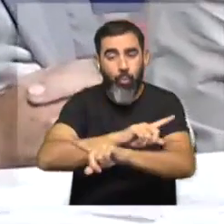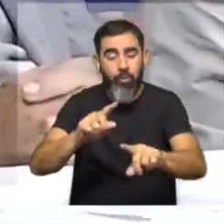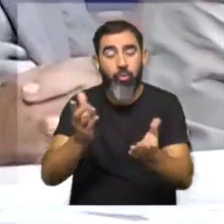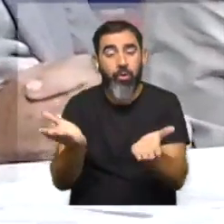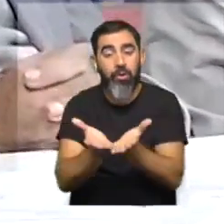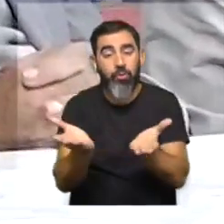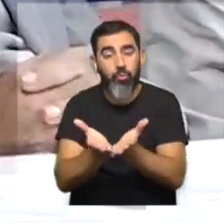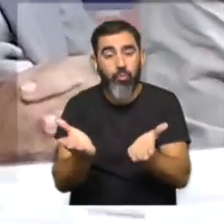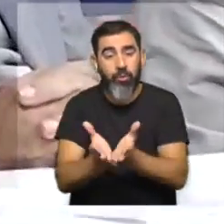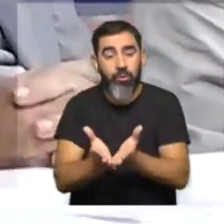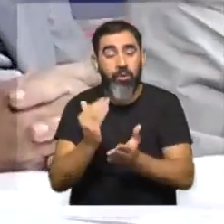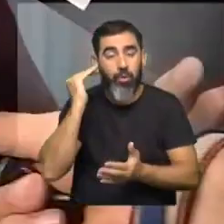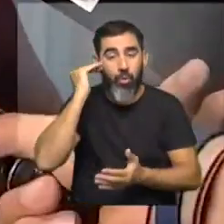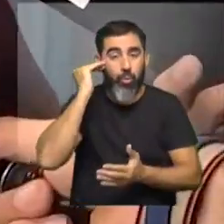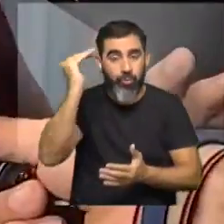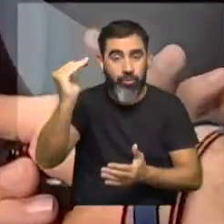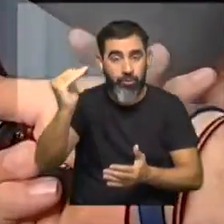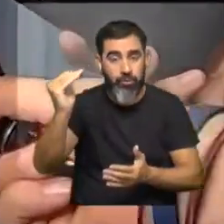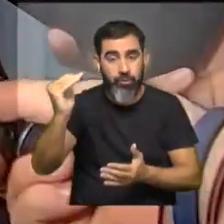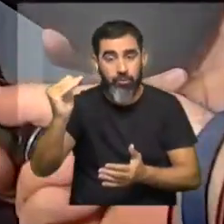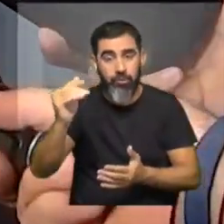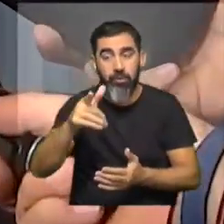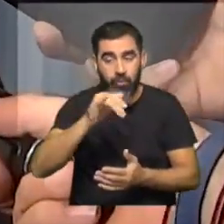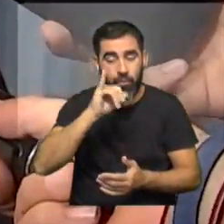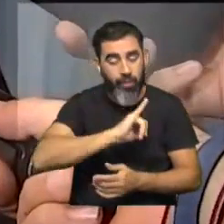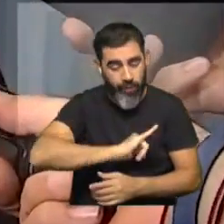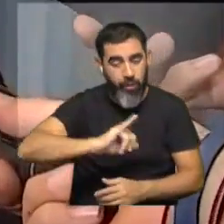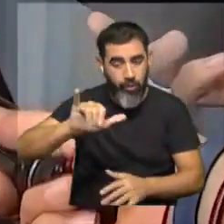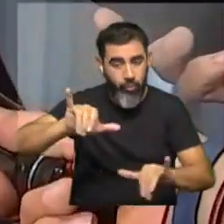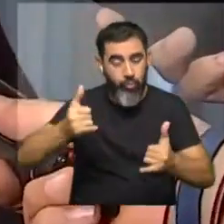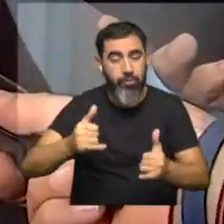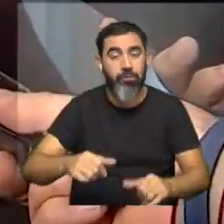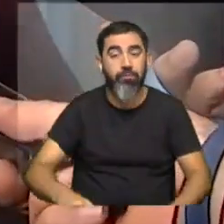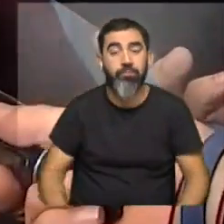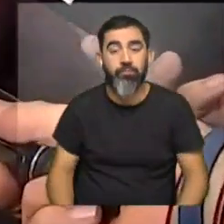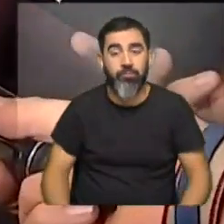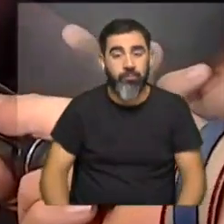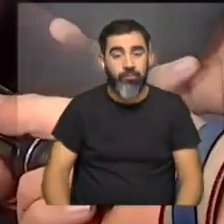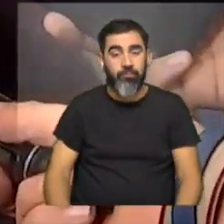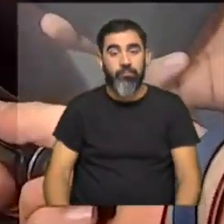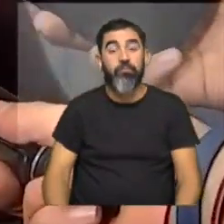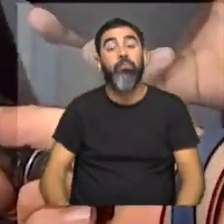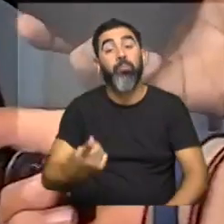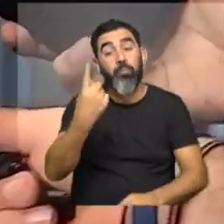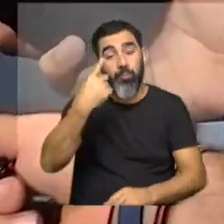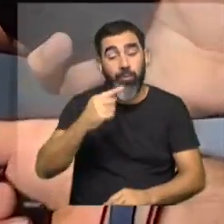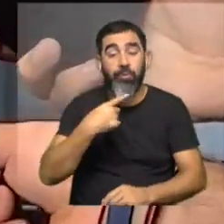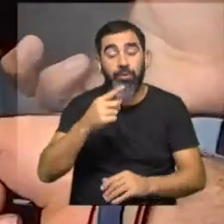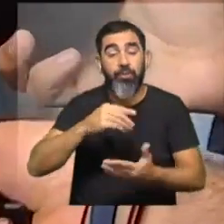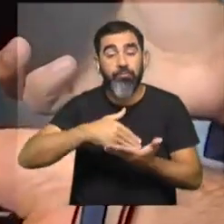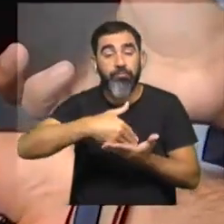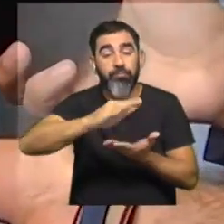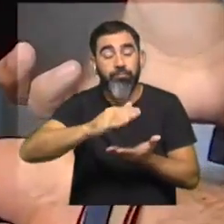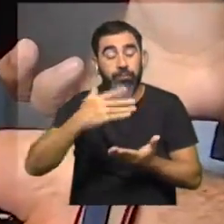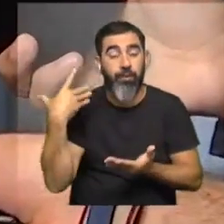los estudiantes y de los docentes, que se denuncia justamente en ese sumario y que de alguna forma provoca esa separación